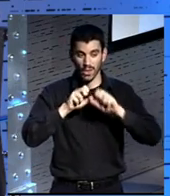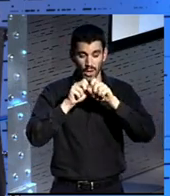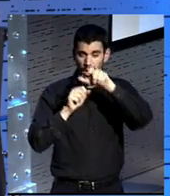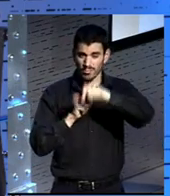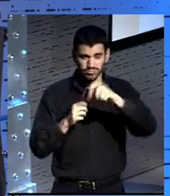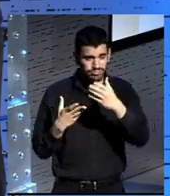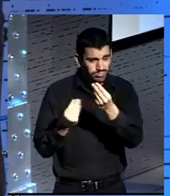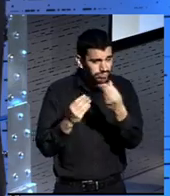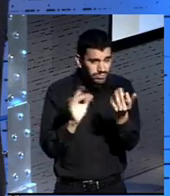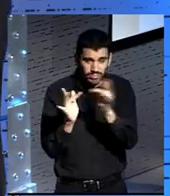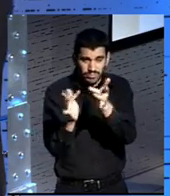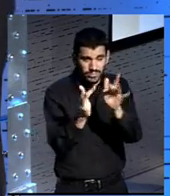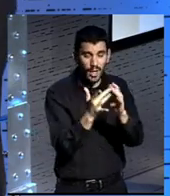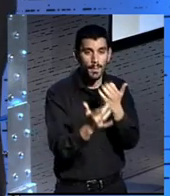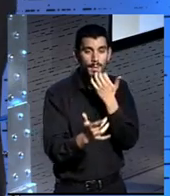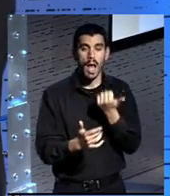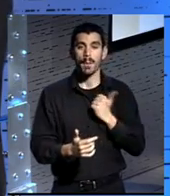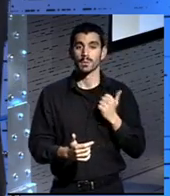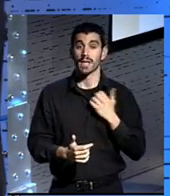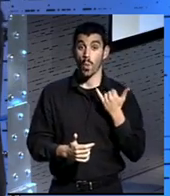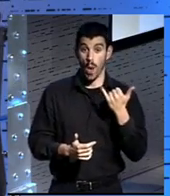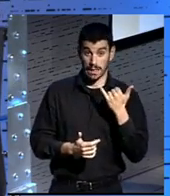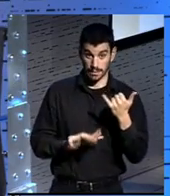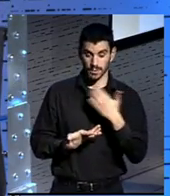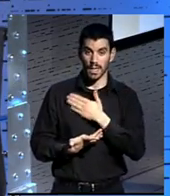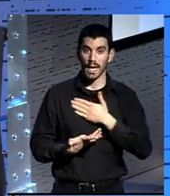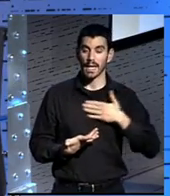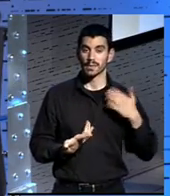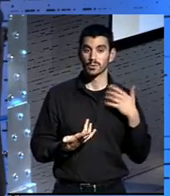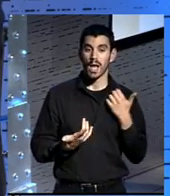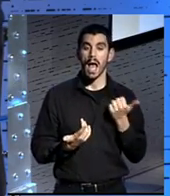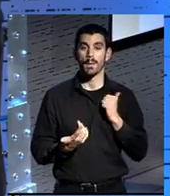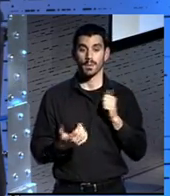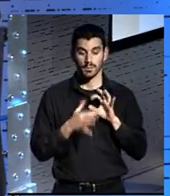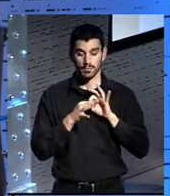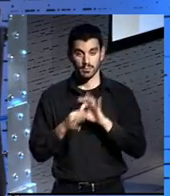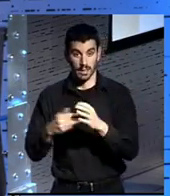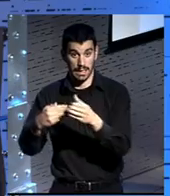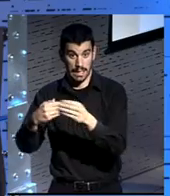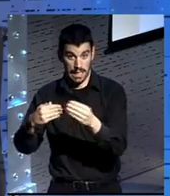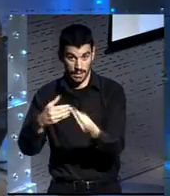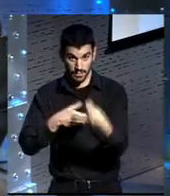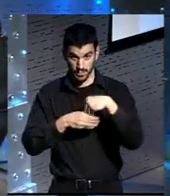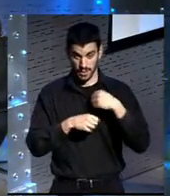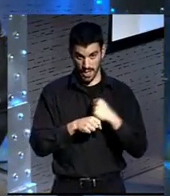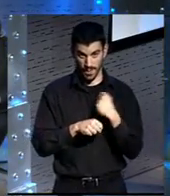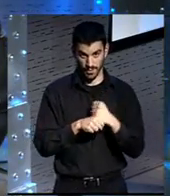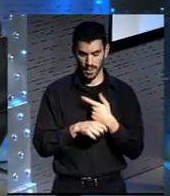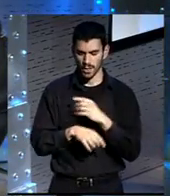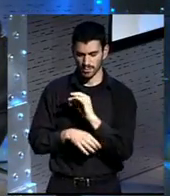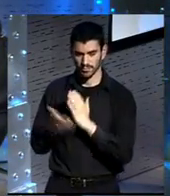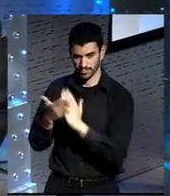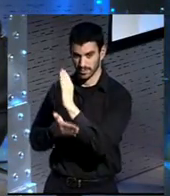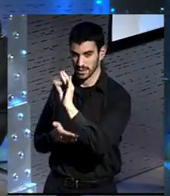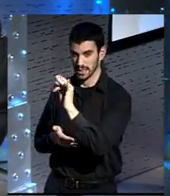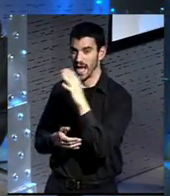través de aplicaciones como WhatsApp, la estamos intentando transportar a las relaciones con nuestros clientes. Y de ahora hecho, vamos a entrar de lleno precisamente en la relación